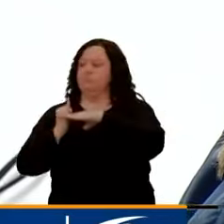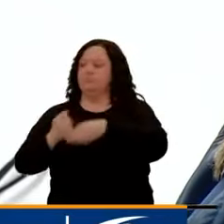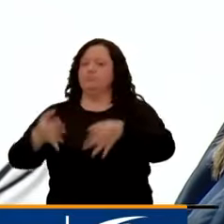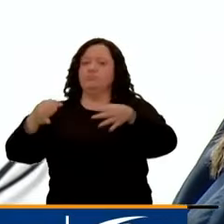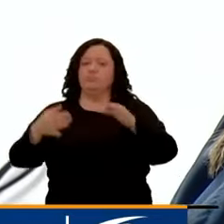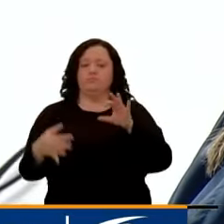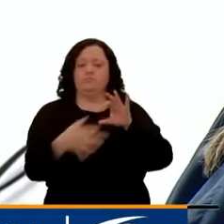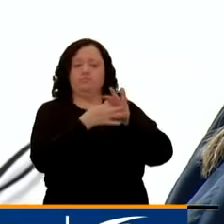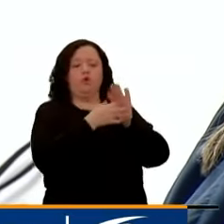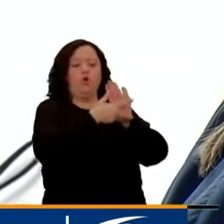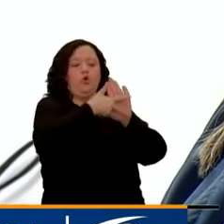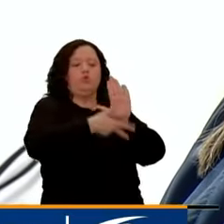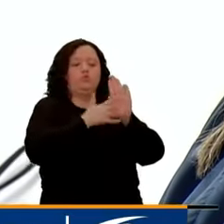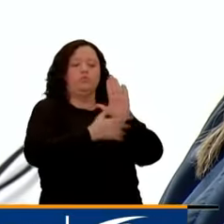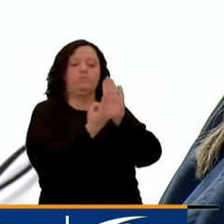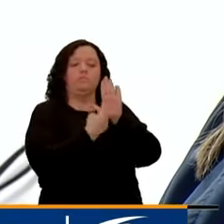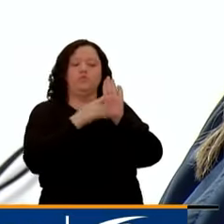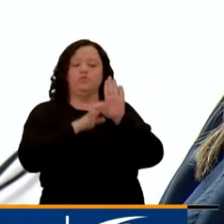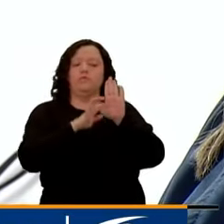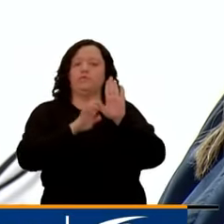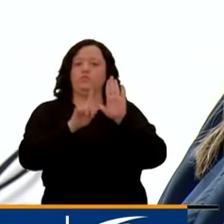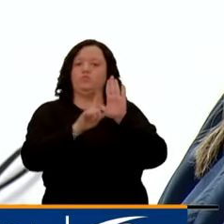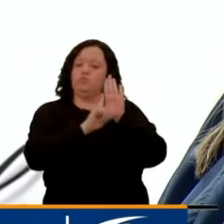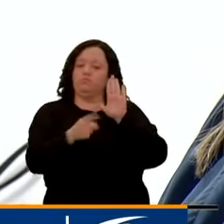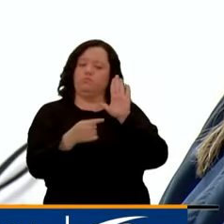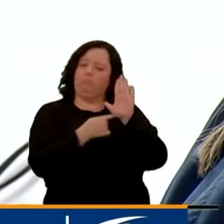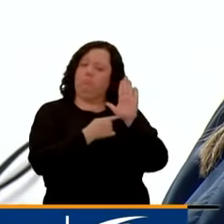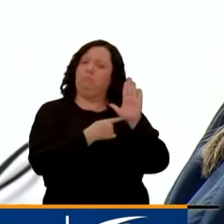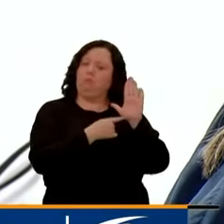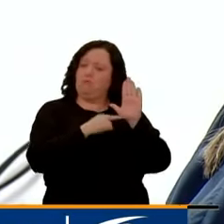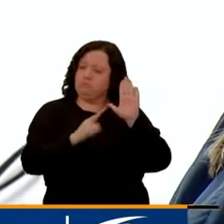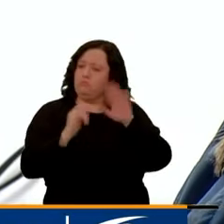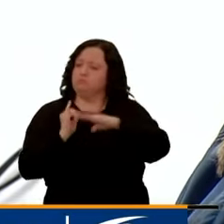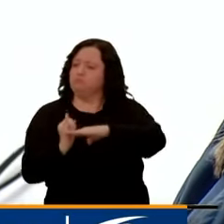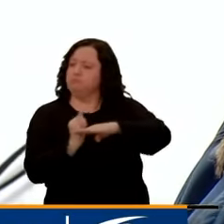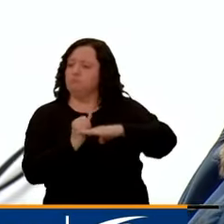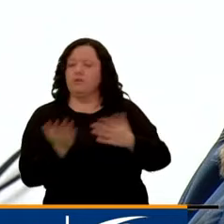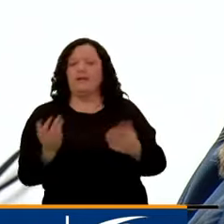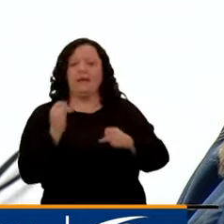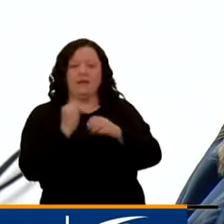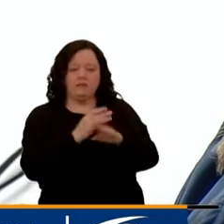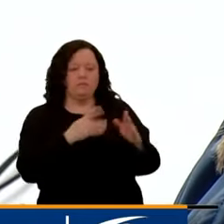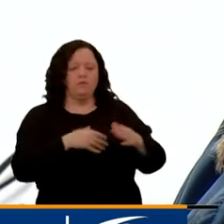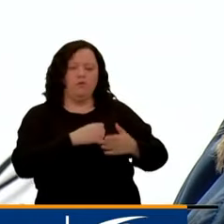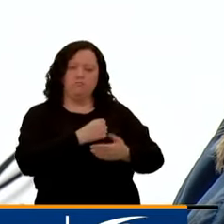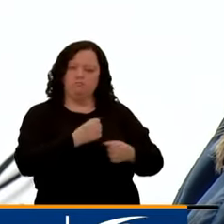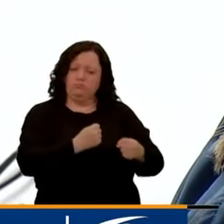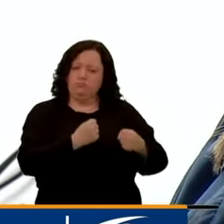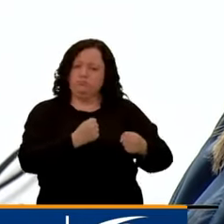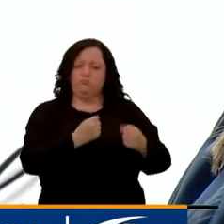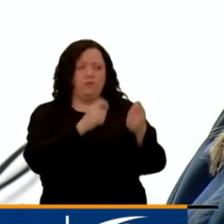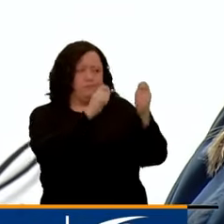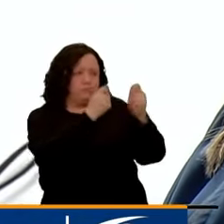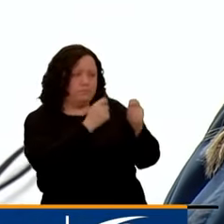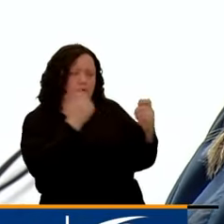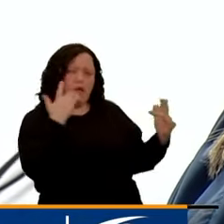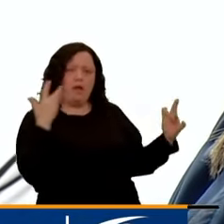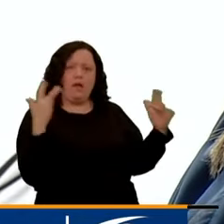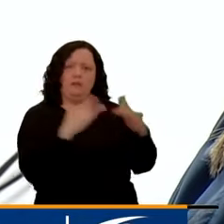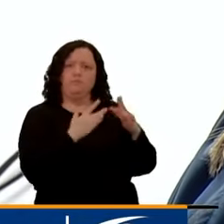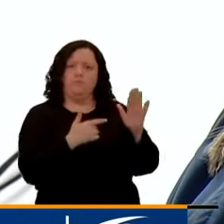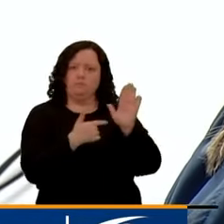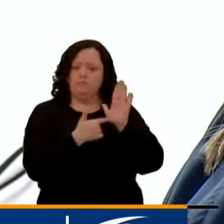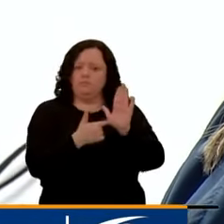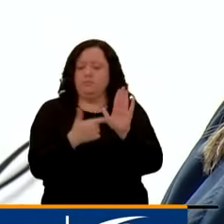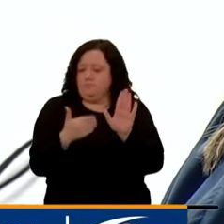91. Creo que es sólida, se le han hecho las reformas necesarias. Y este es un excelente punto